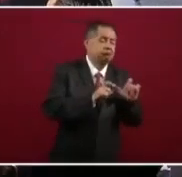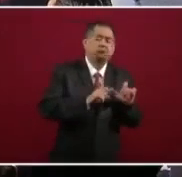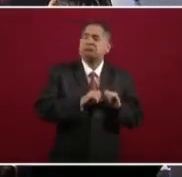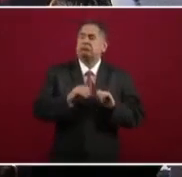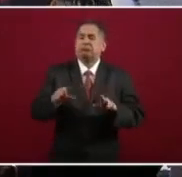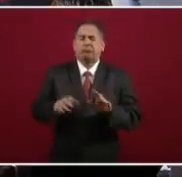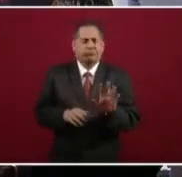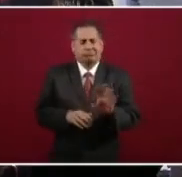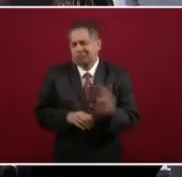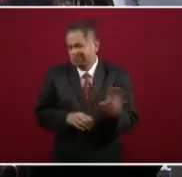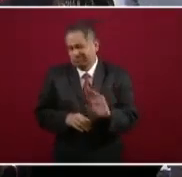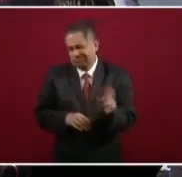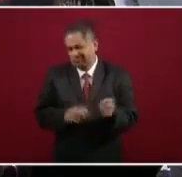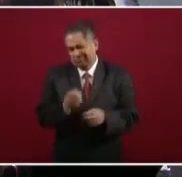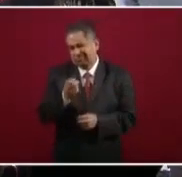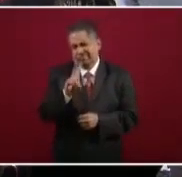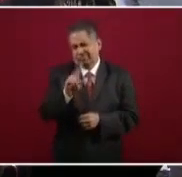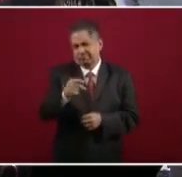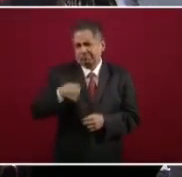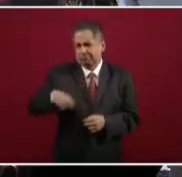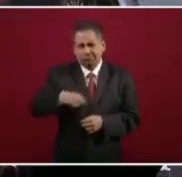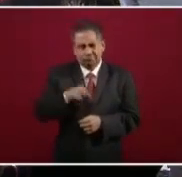nosotros no hacemos eso